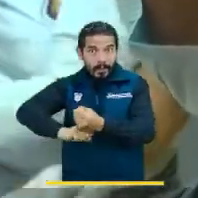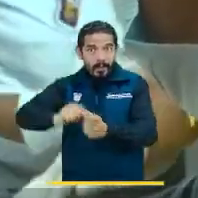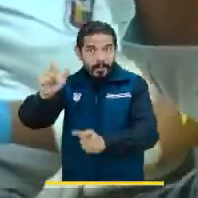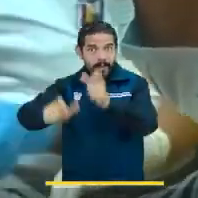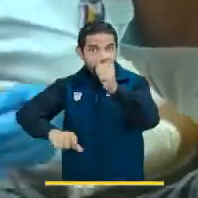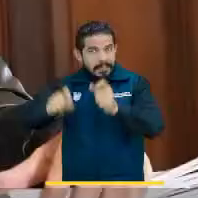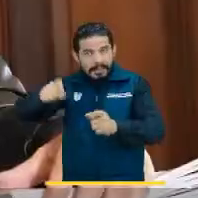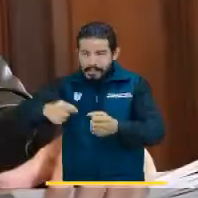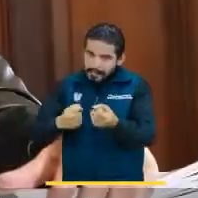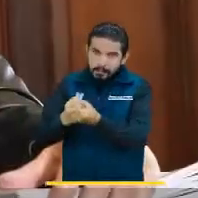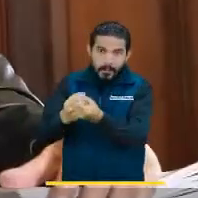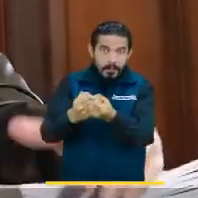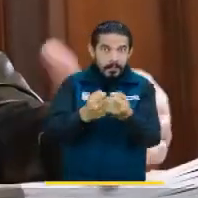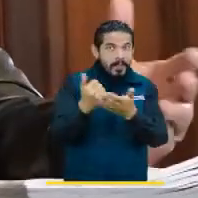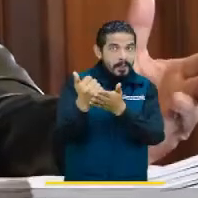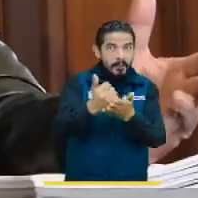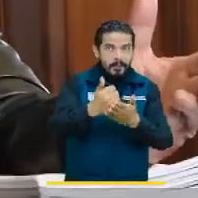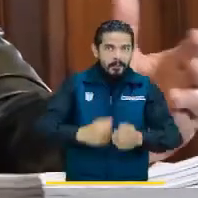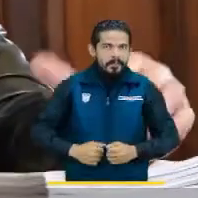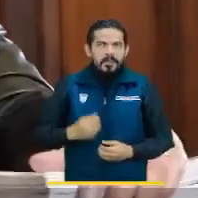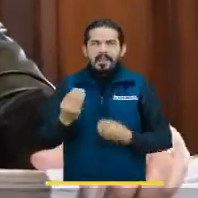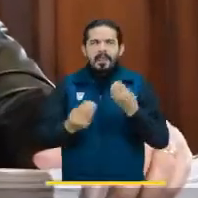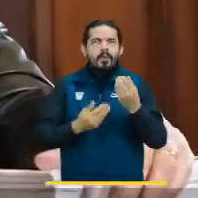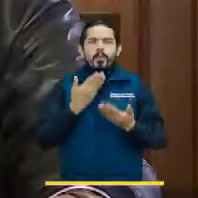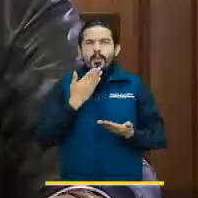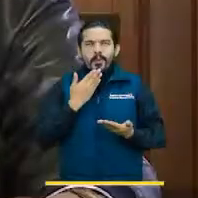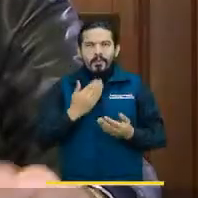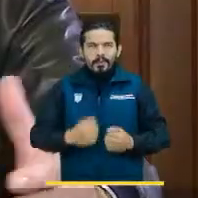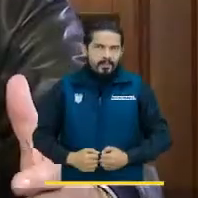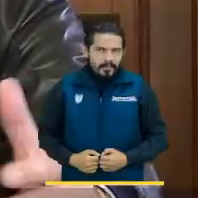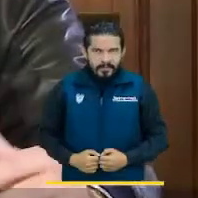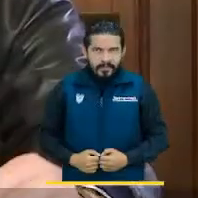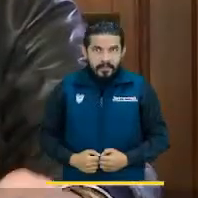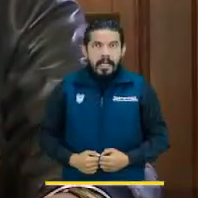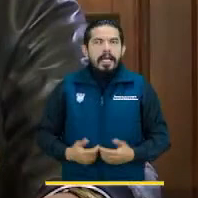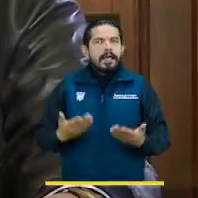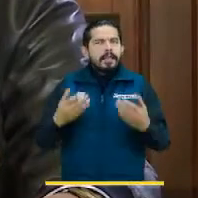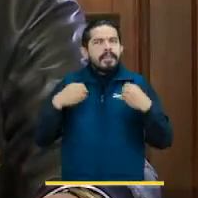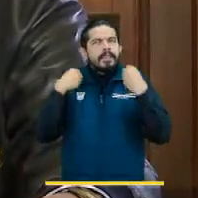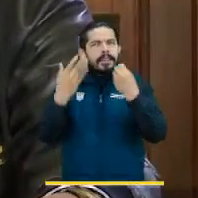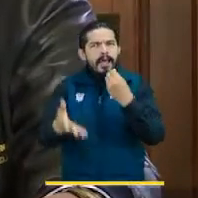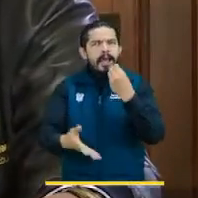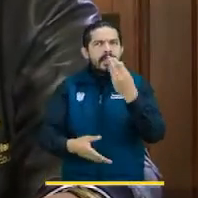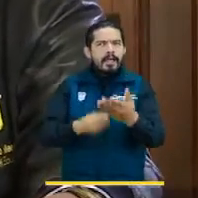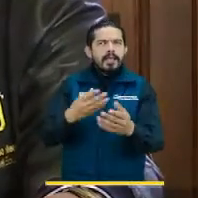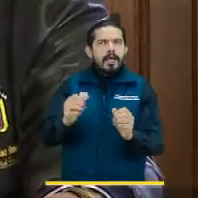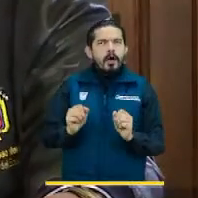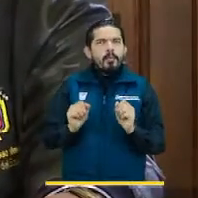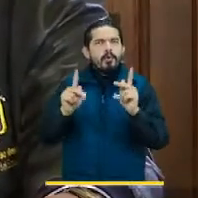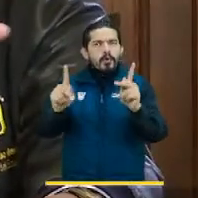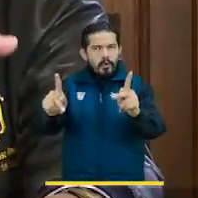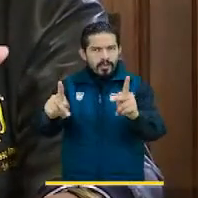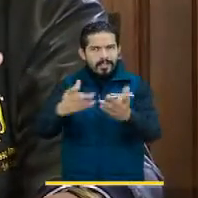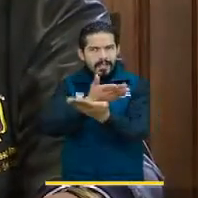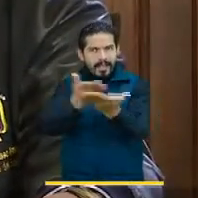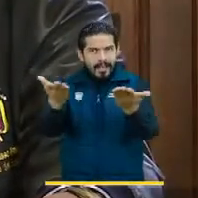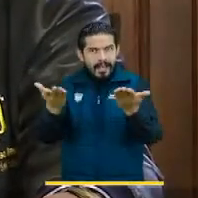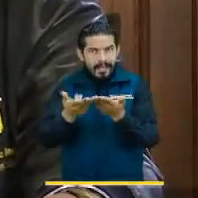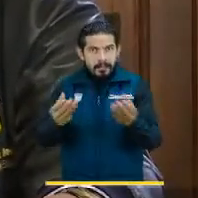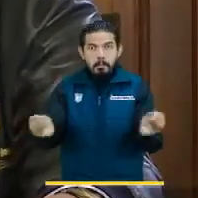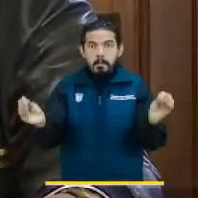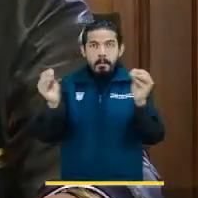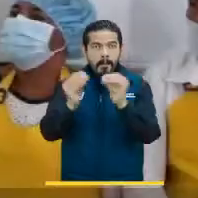tienen. ¿Cómo lo hemos hecho? Creando oportunidades y condiciones para que